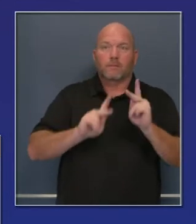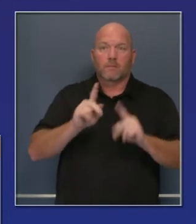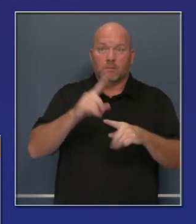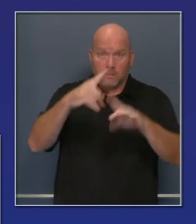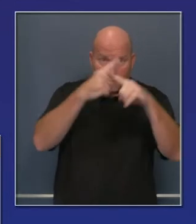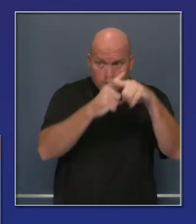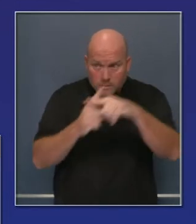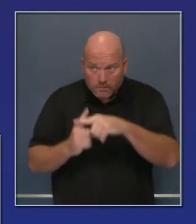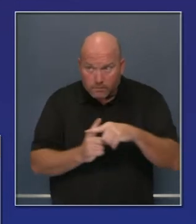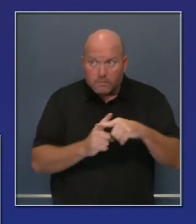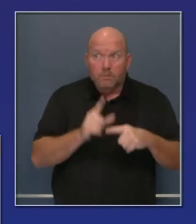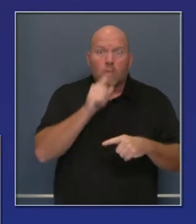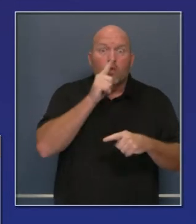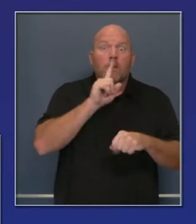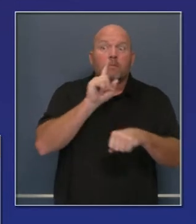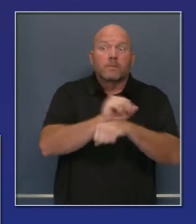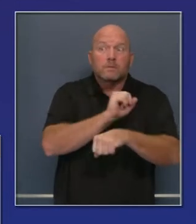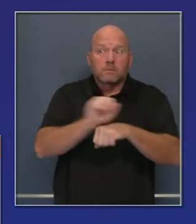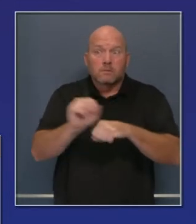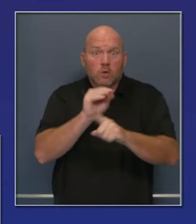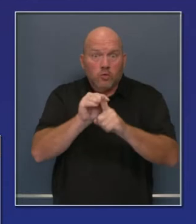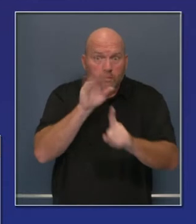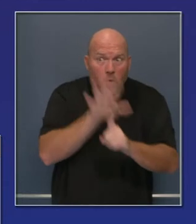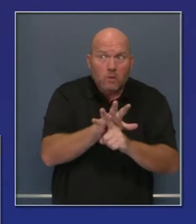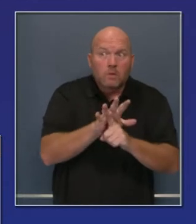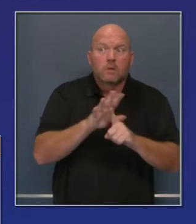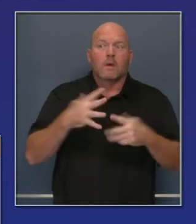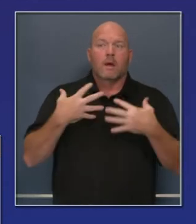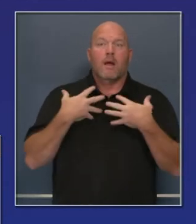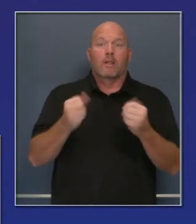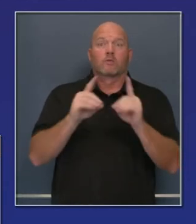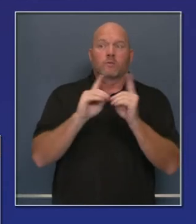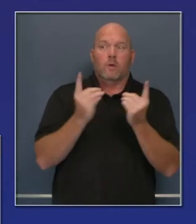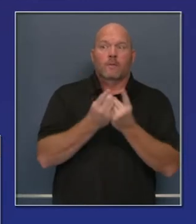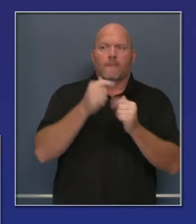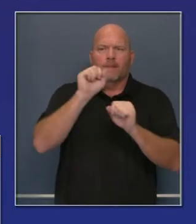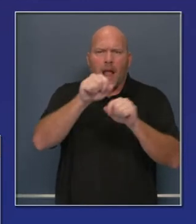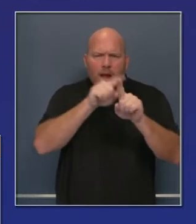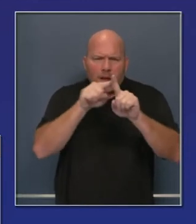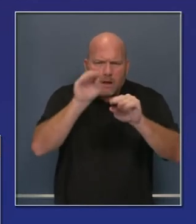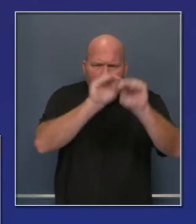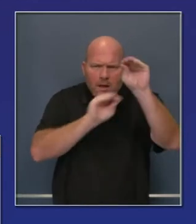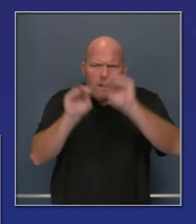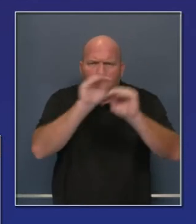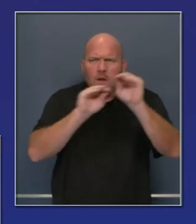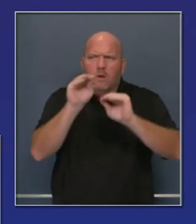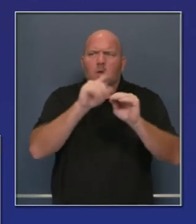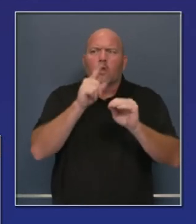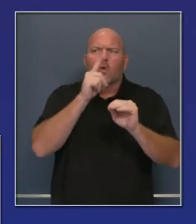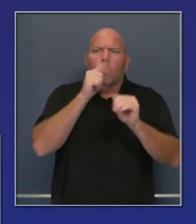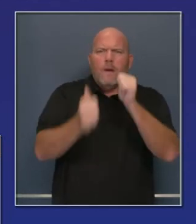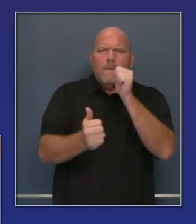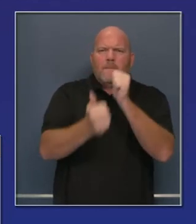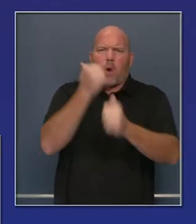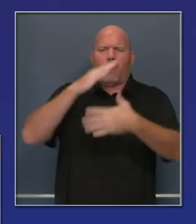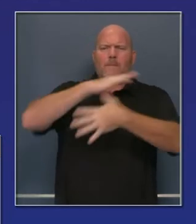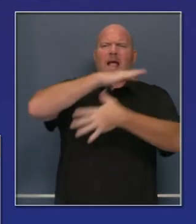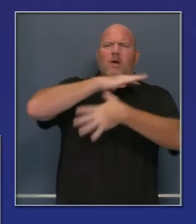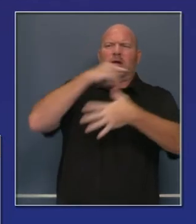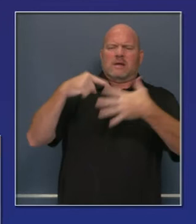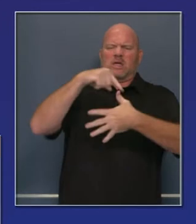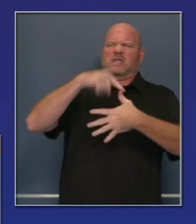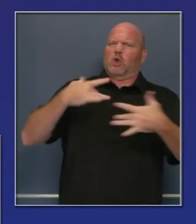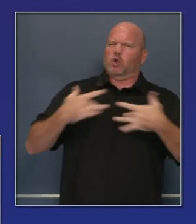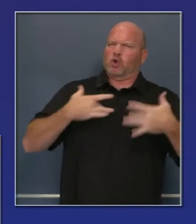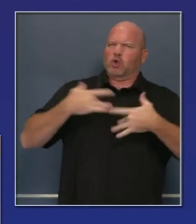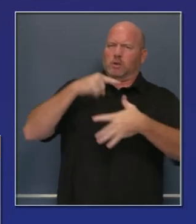dado positivo o que hayan estado expuestos para que los departamentos de salubridad puedan comenzar a crear prioridades con aquellos